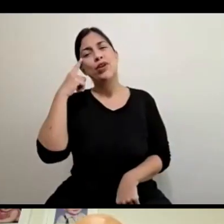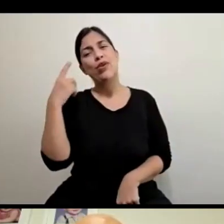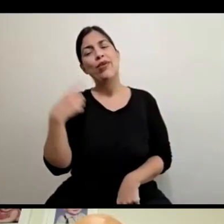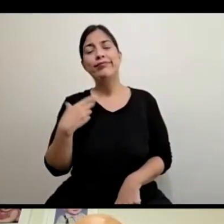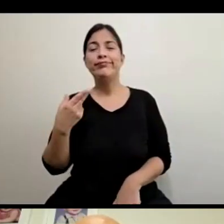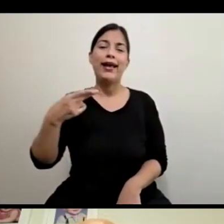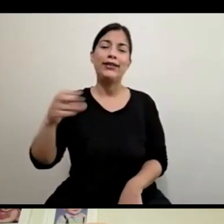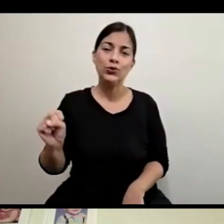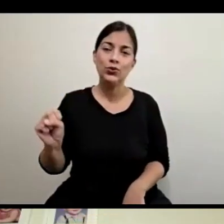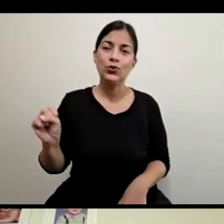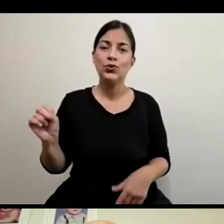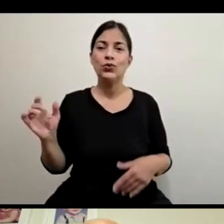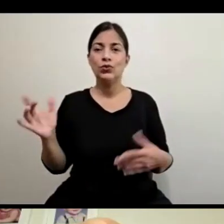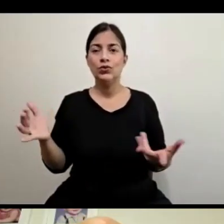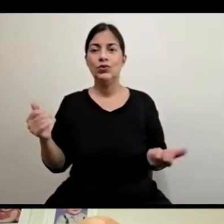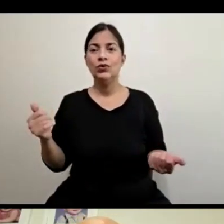superior,